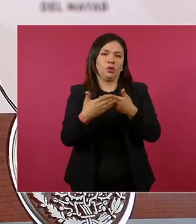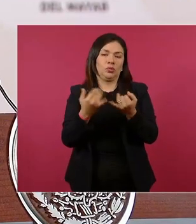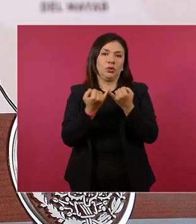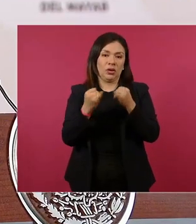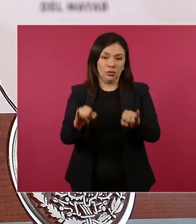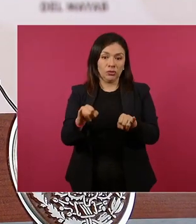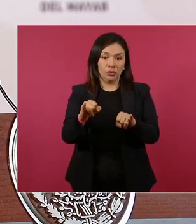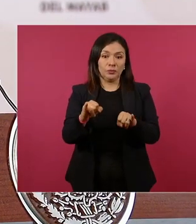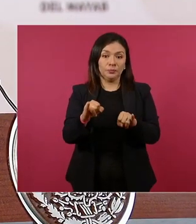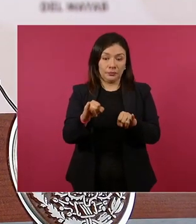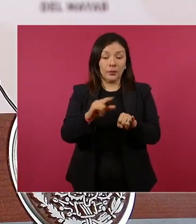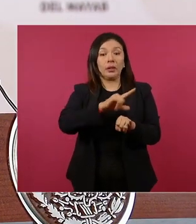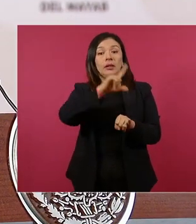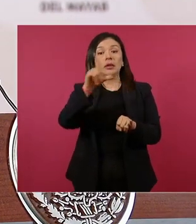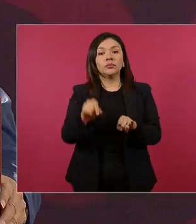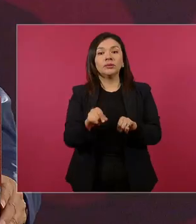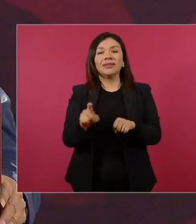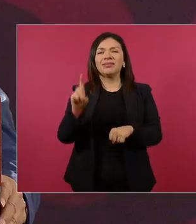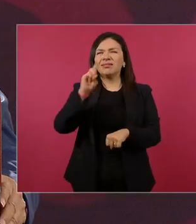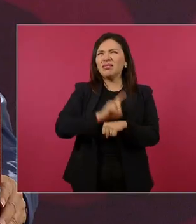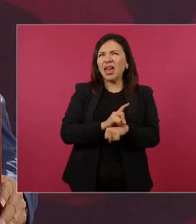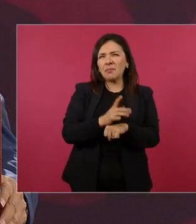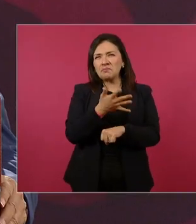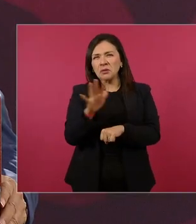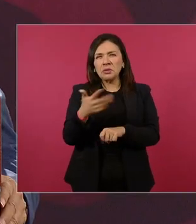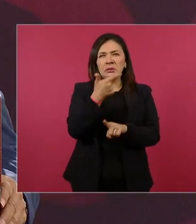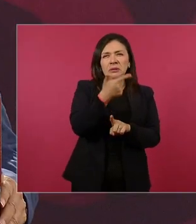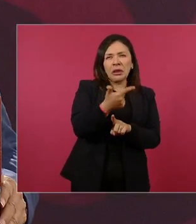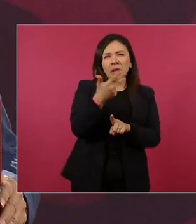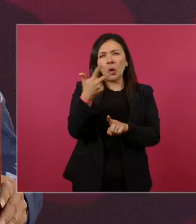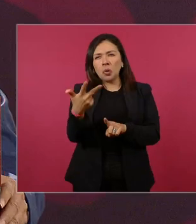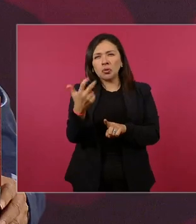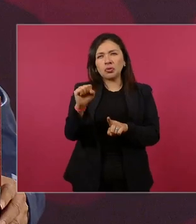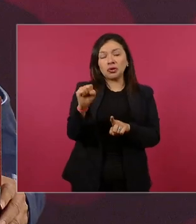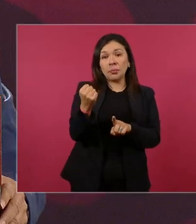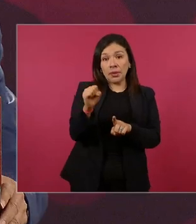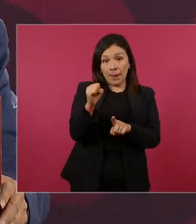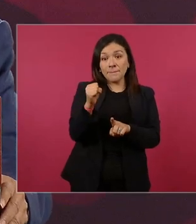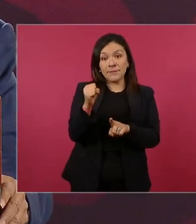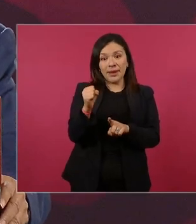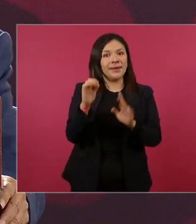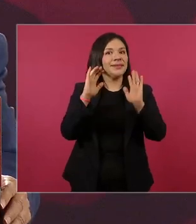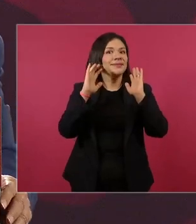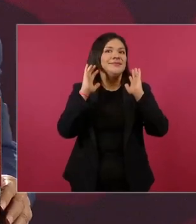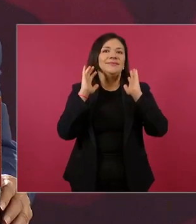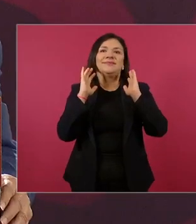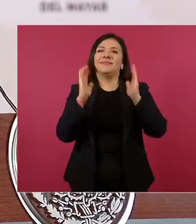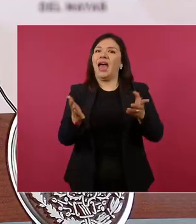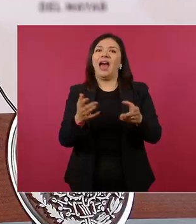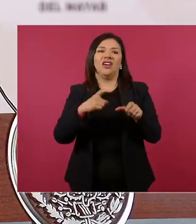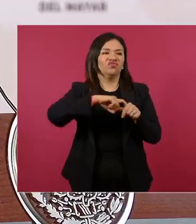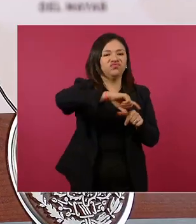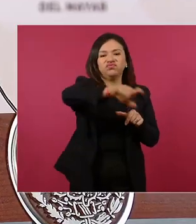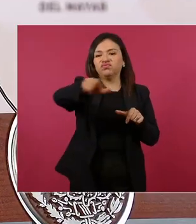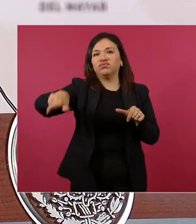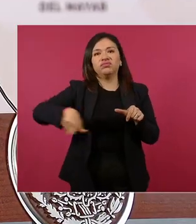Y el día 7-8 de septiembre ya se cierra todo el circuito, porque